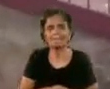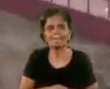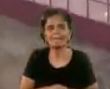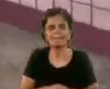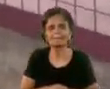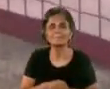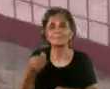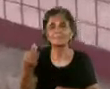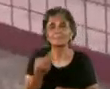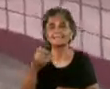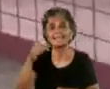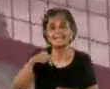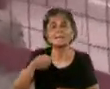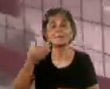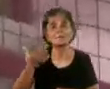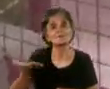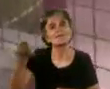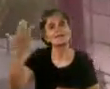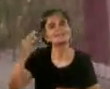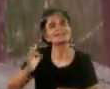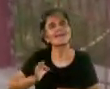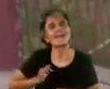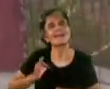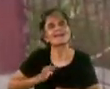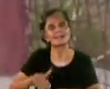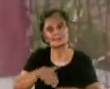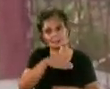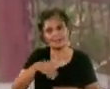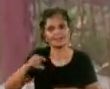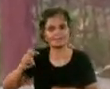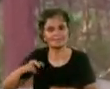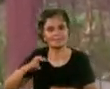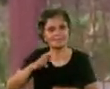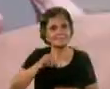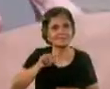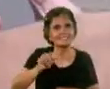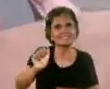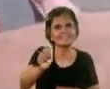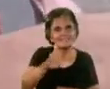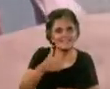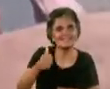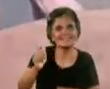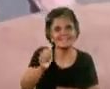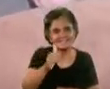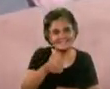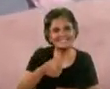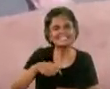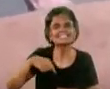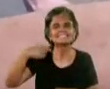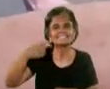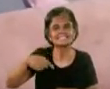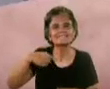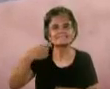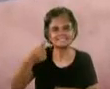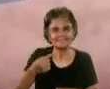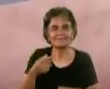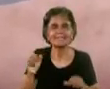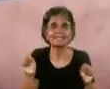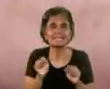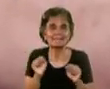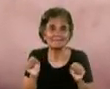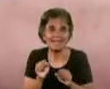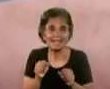la particularidad con ella es que yo paso hace muchos años por esta cuadra y ella siempre me recibe. Sí. En invierno con